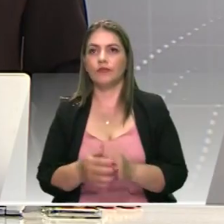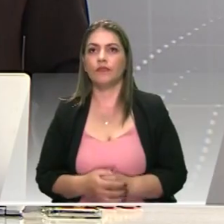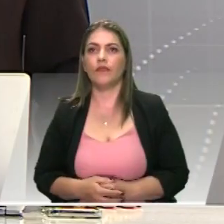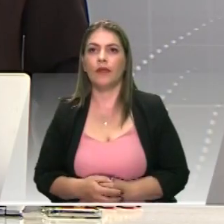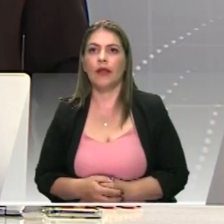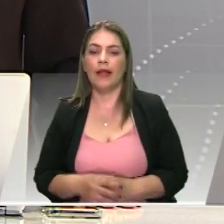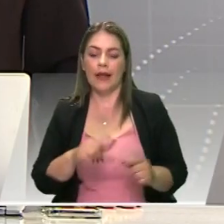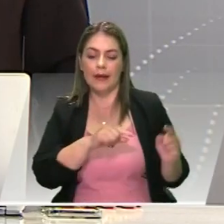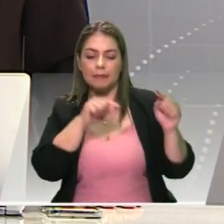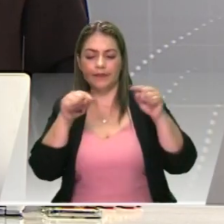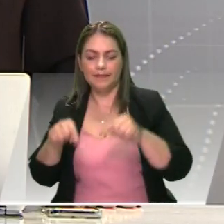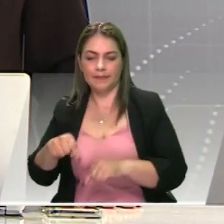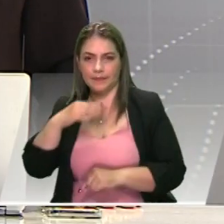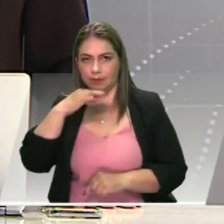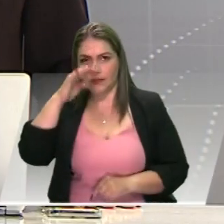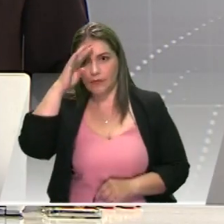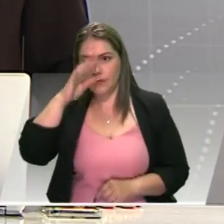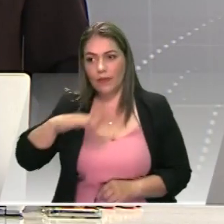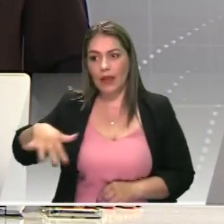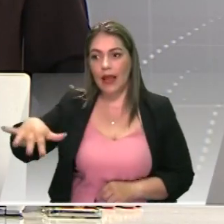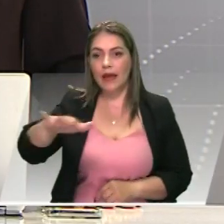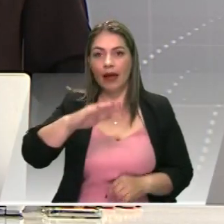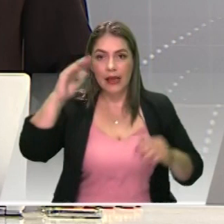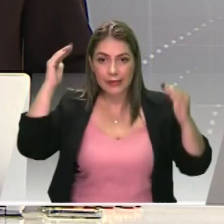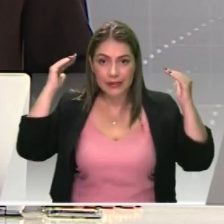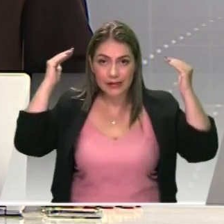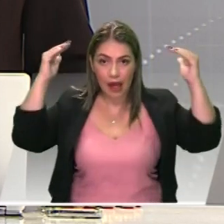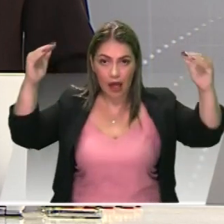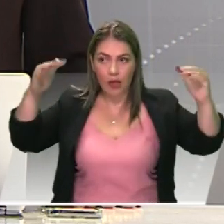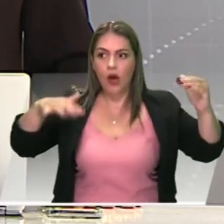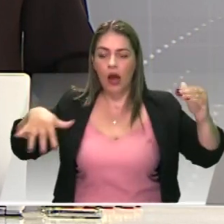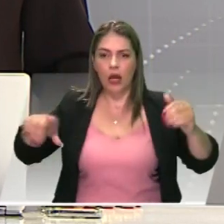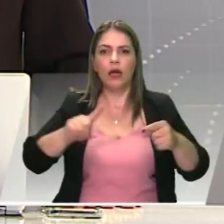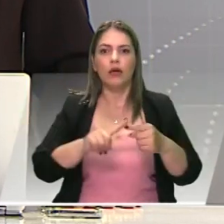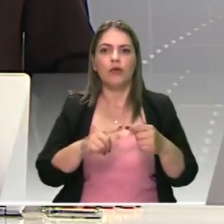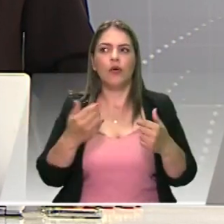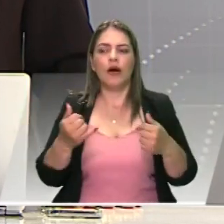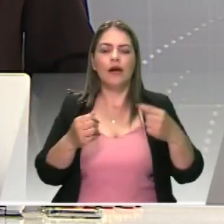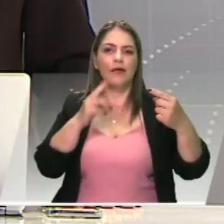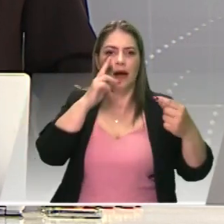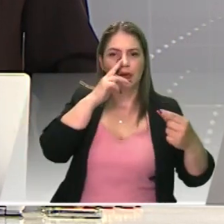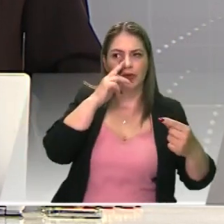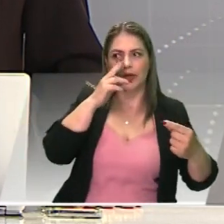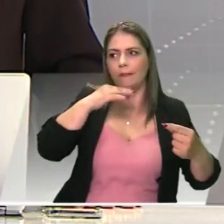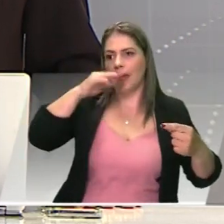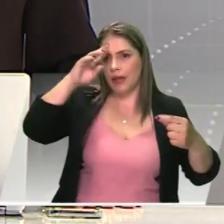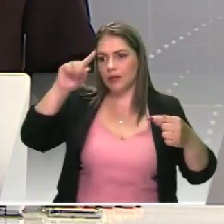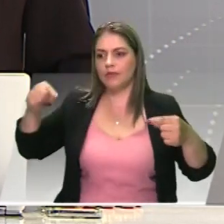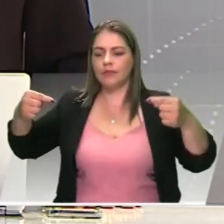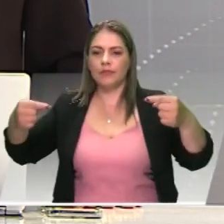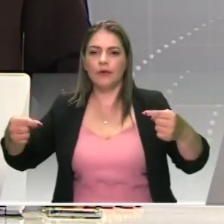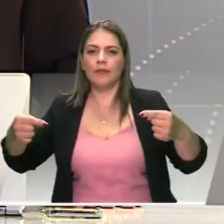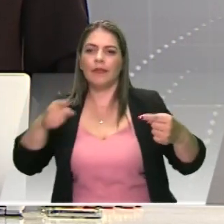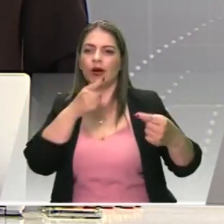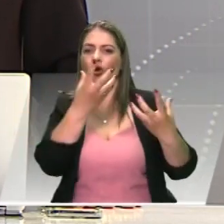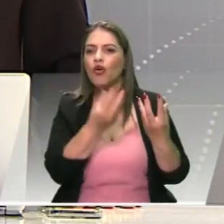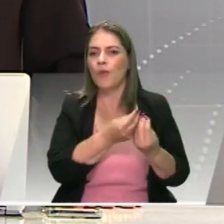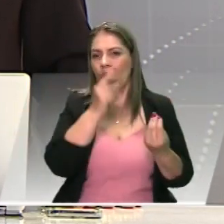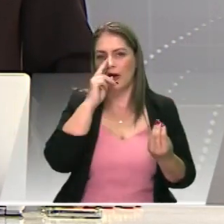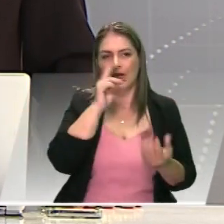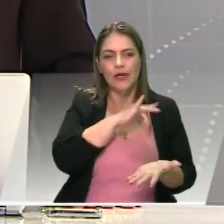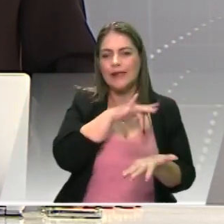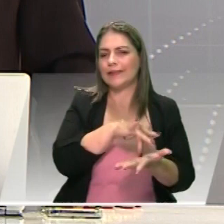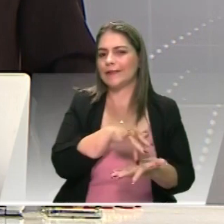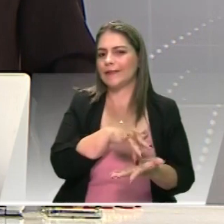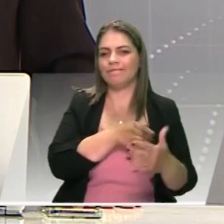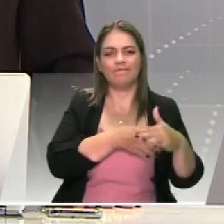sin hinchas de Atlético Nacional se jugará esta noche el clásico antioqueño la alcaldía de Medellín implementó algunas medidas de seguridad para el